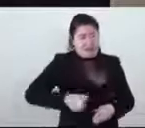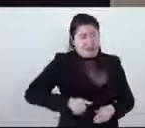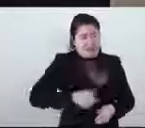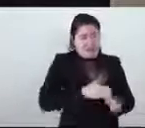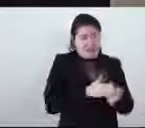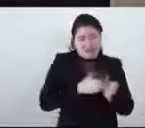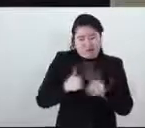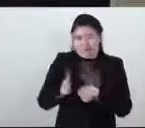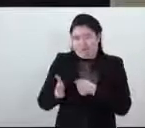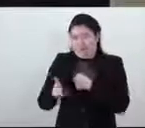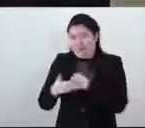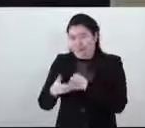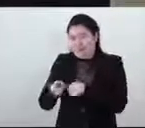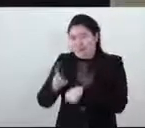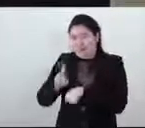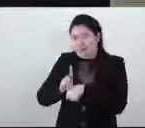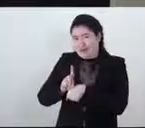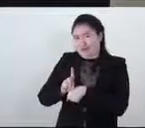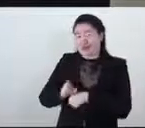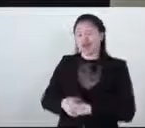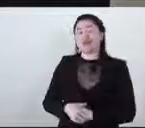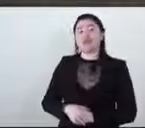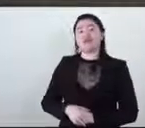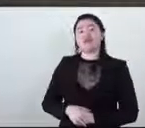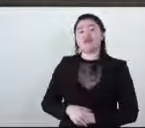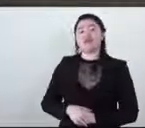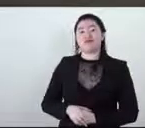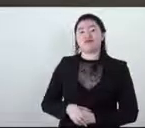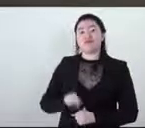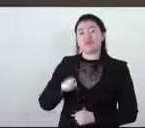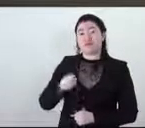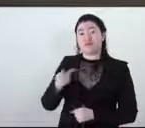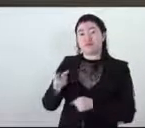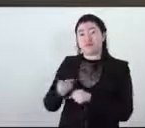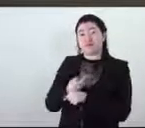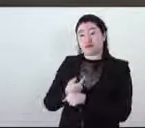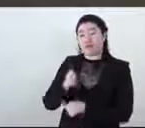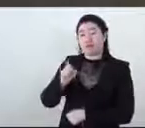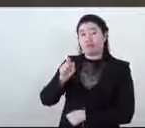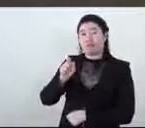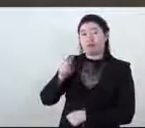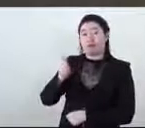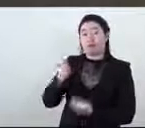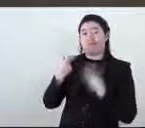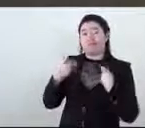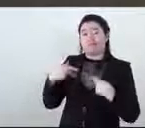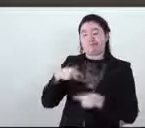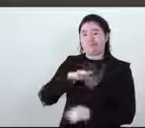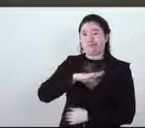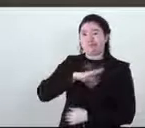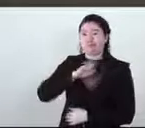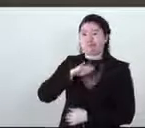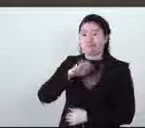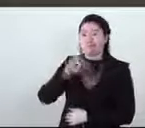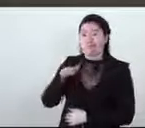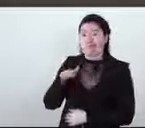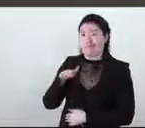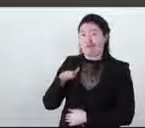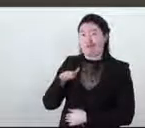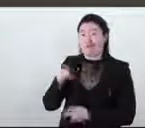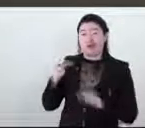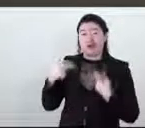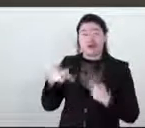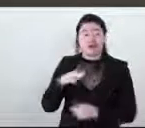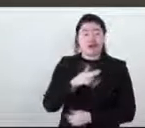acontecimiento de la línea 12 del metro, en donde fallecieron 26 personas y resultaron decenas de